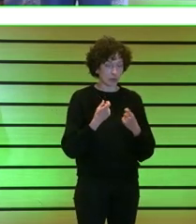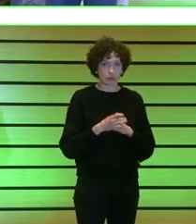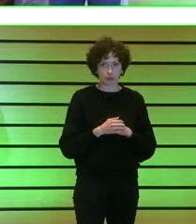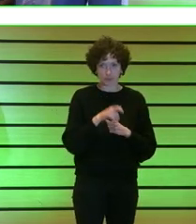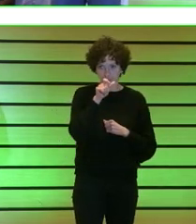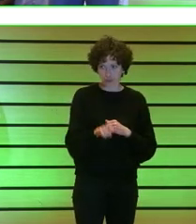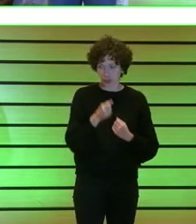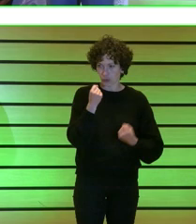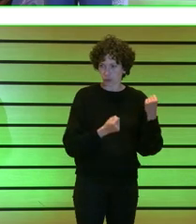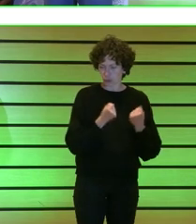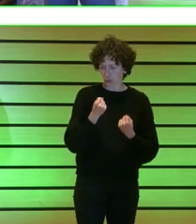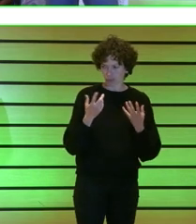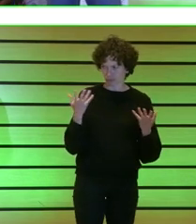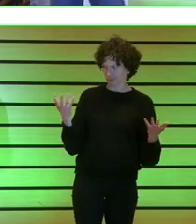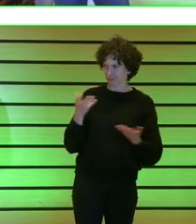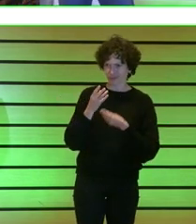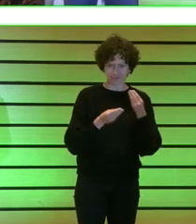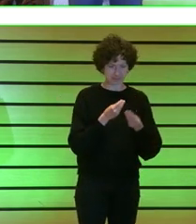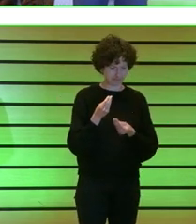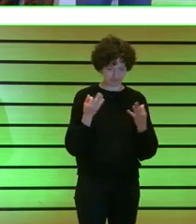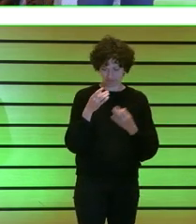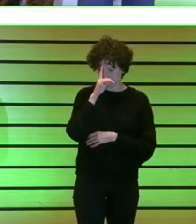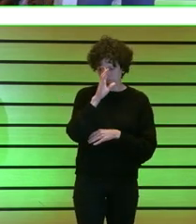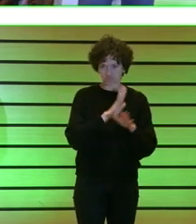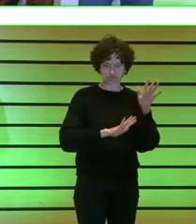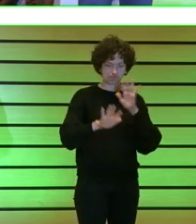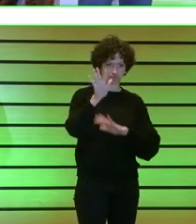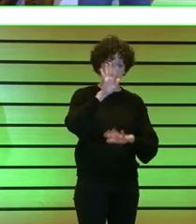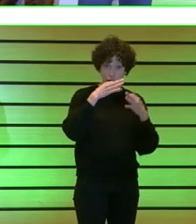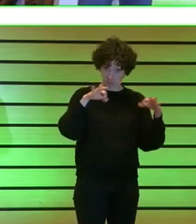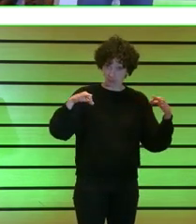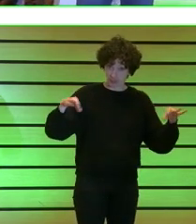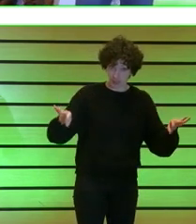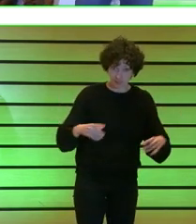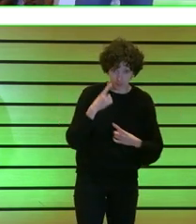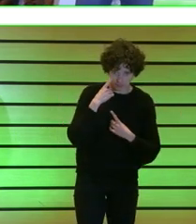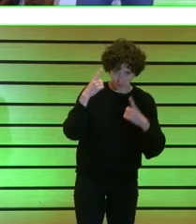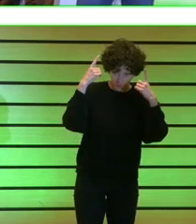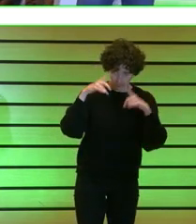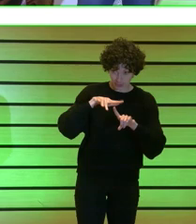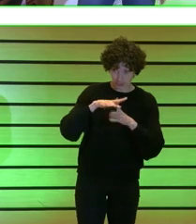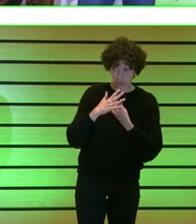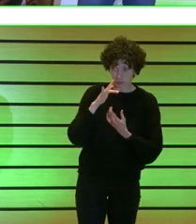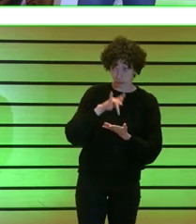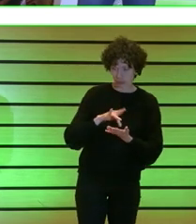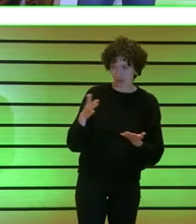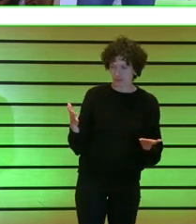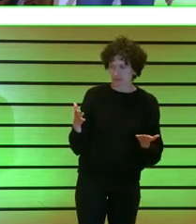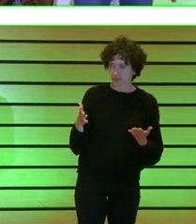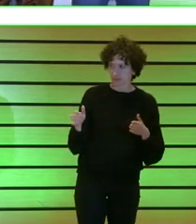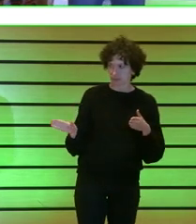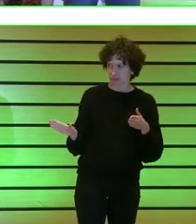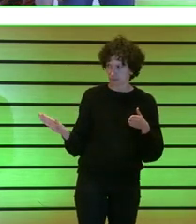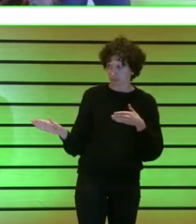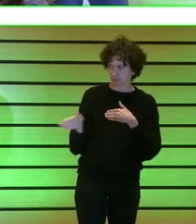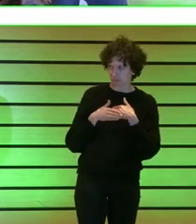el conductor no sabe muy bien qué hacer se le queda desconcertado es normal es la primera vez que ve esa situación y decide cerrar